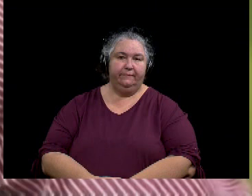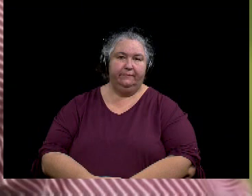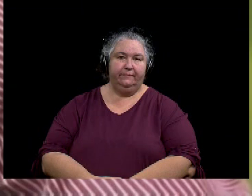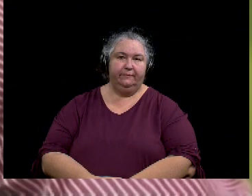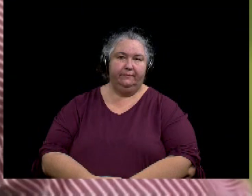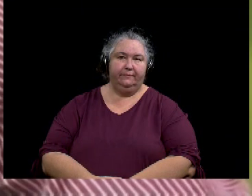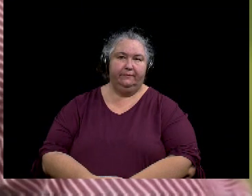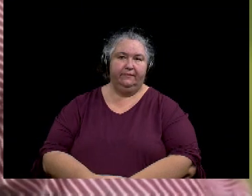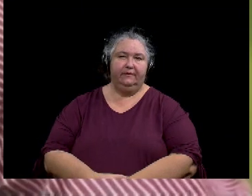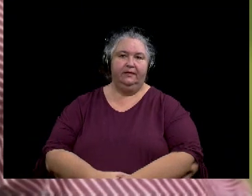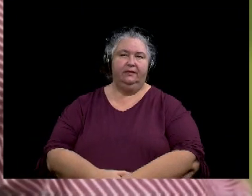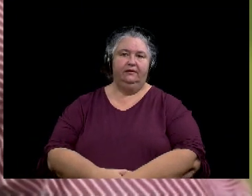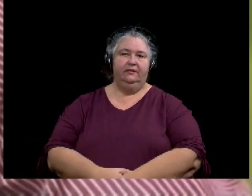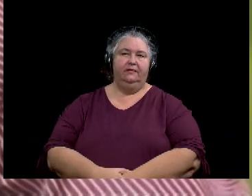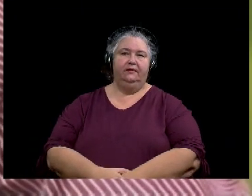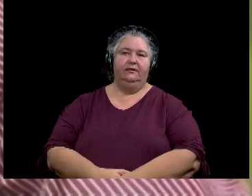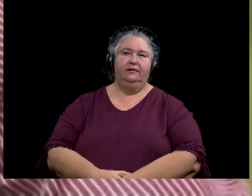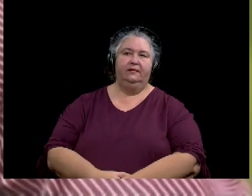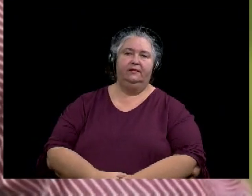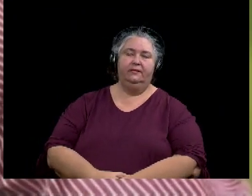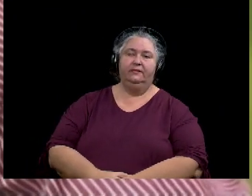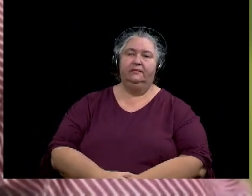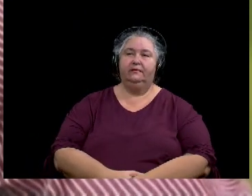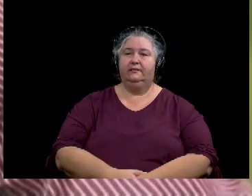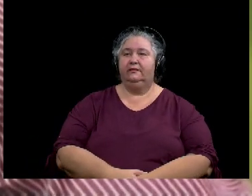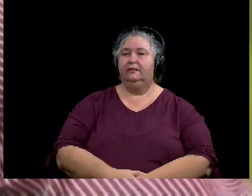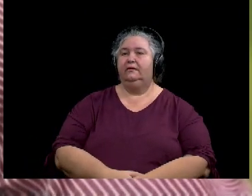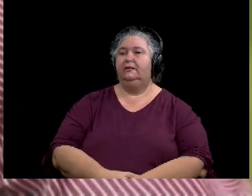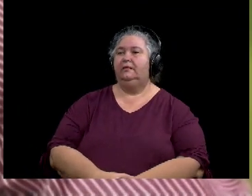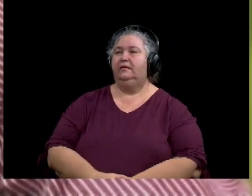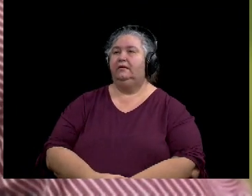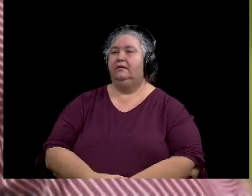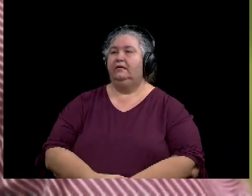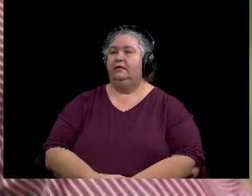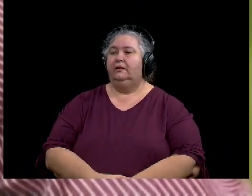conferencia de prensa en el canal 10 o por internet en vivo en